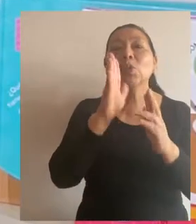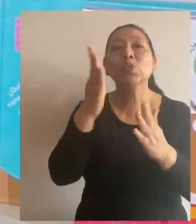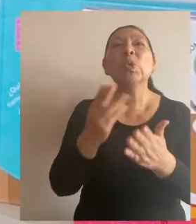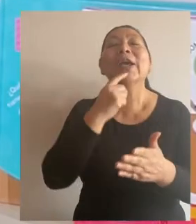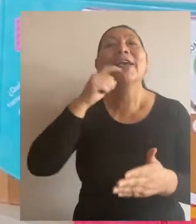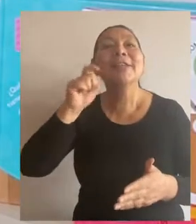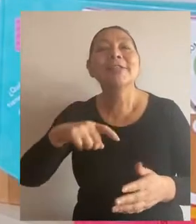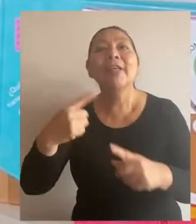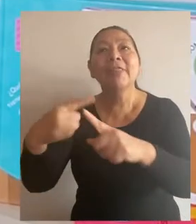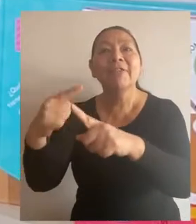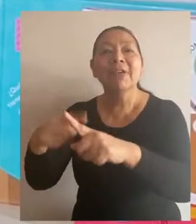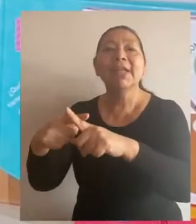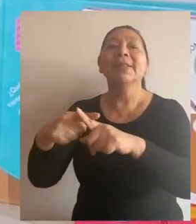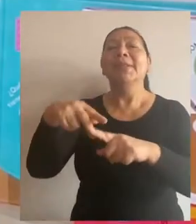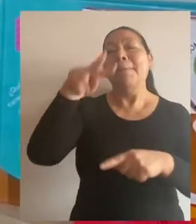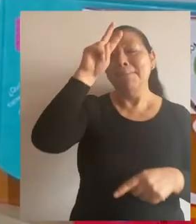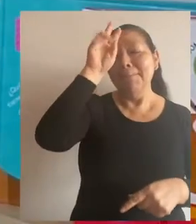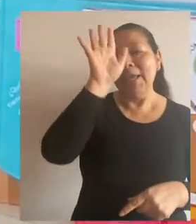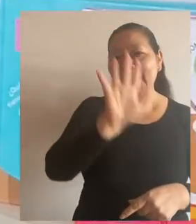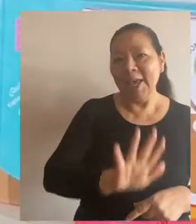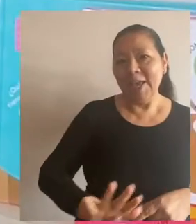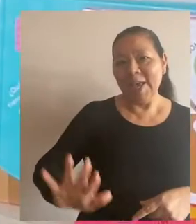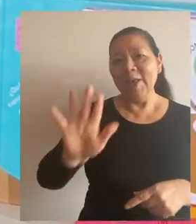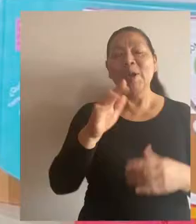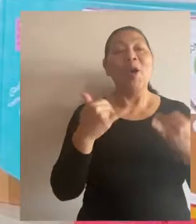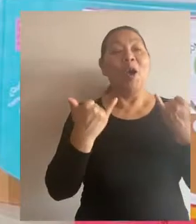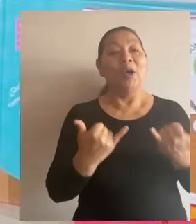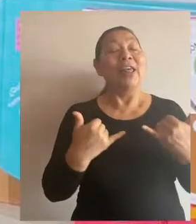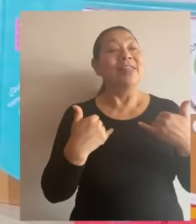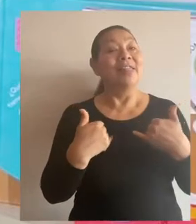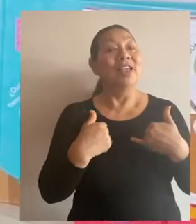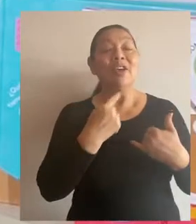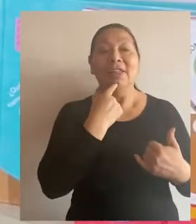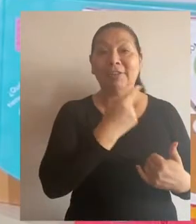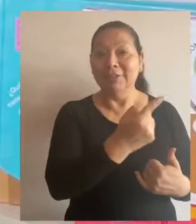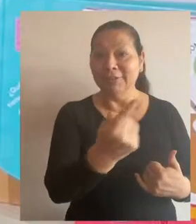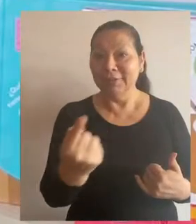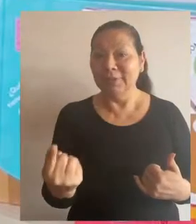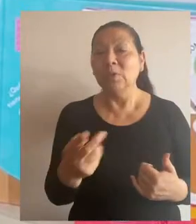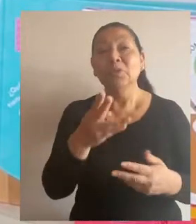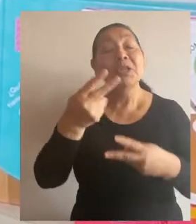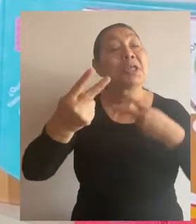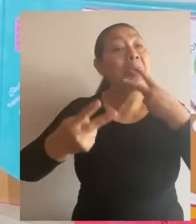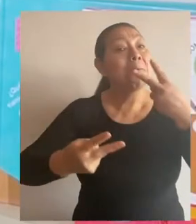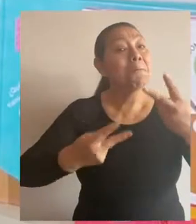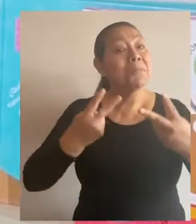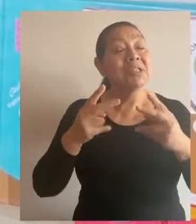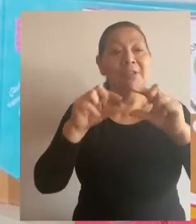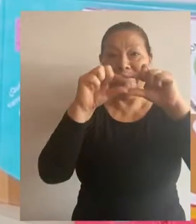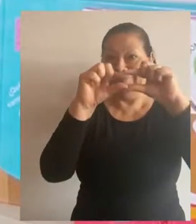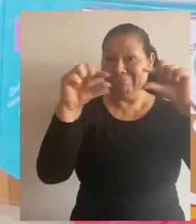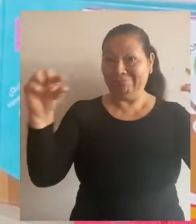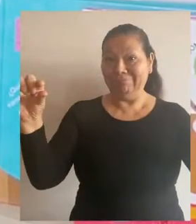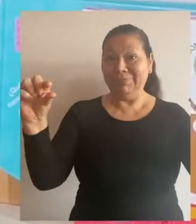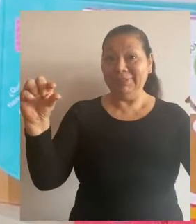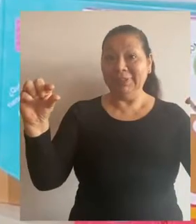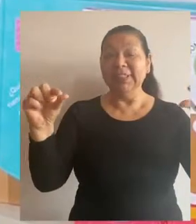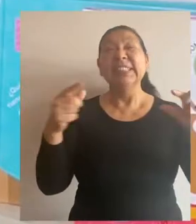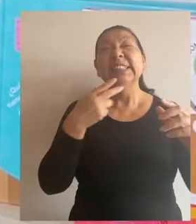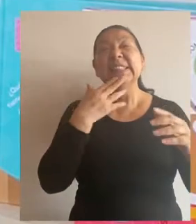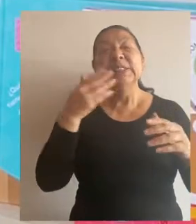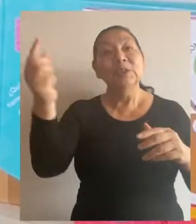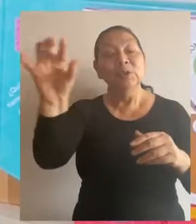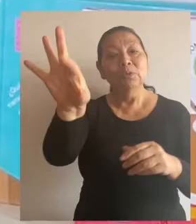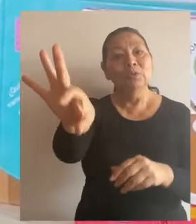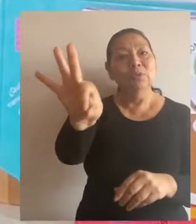resuelvan las necesidades del país. Ahora tengo una misión. Visiten esta página y